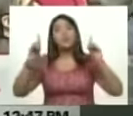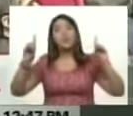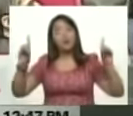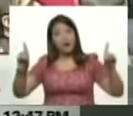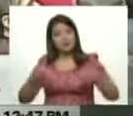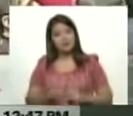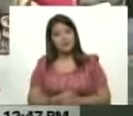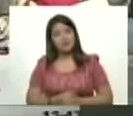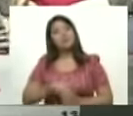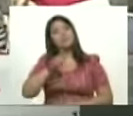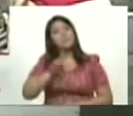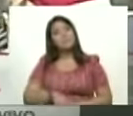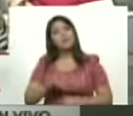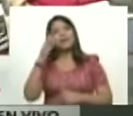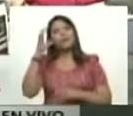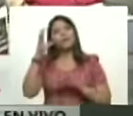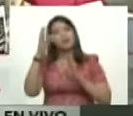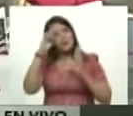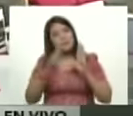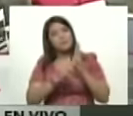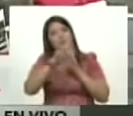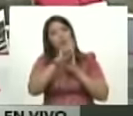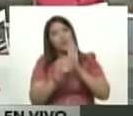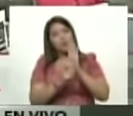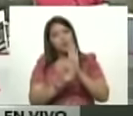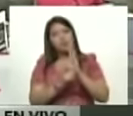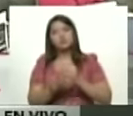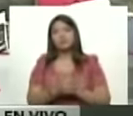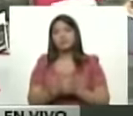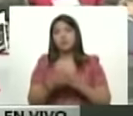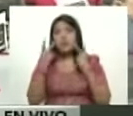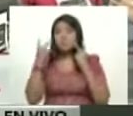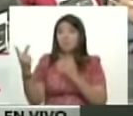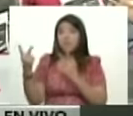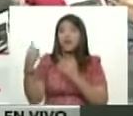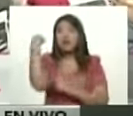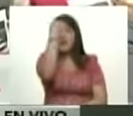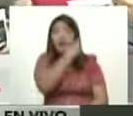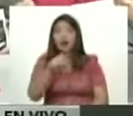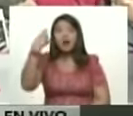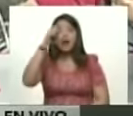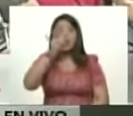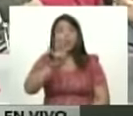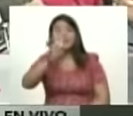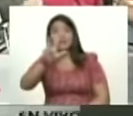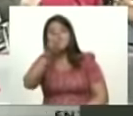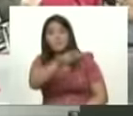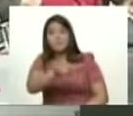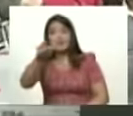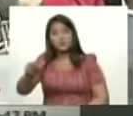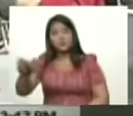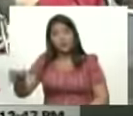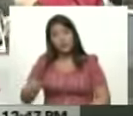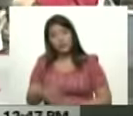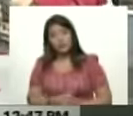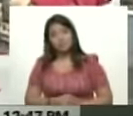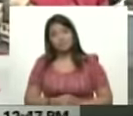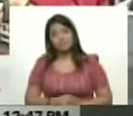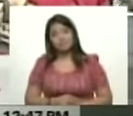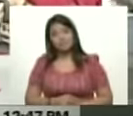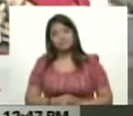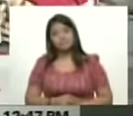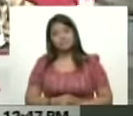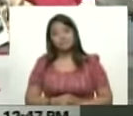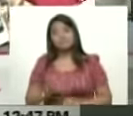y esté triunfando la Constitución. Allí están los rostros de las 43 personas que, con la